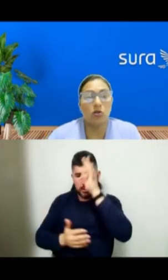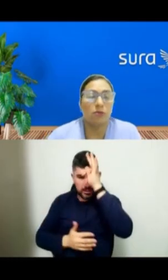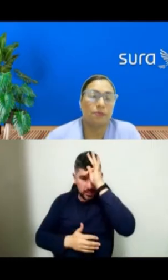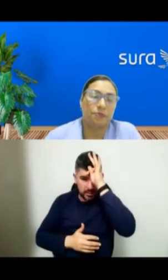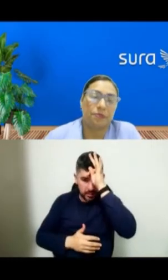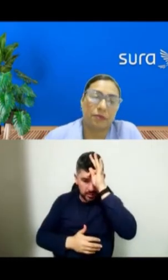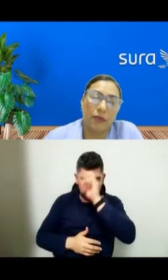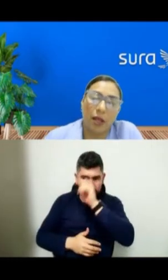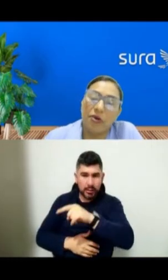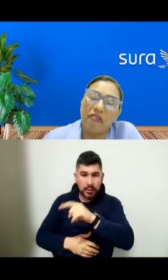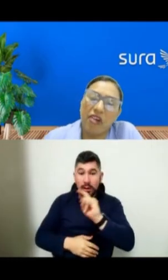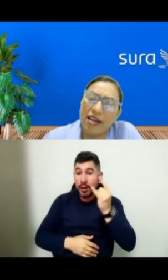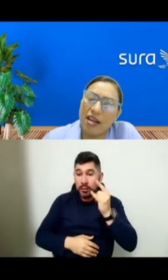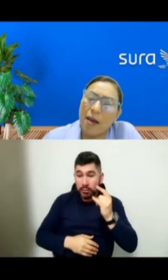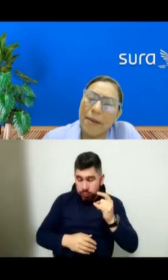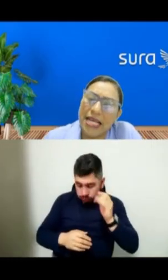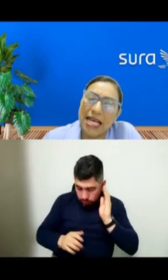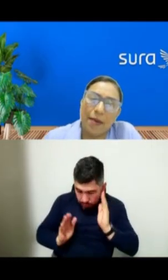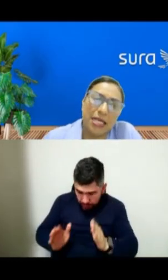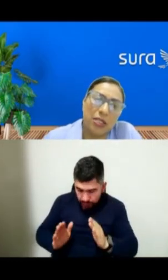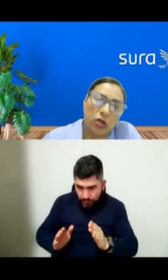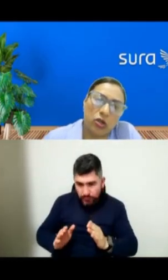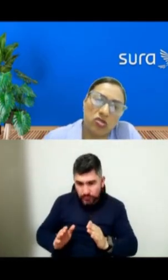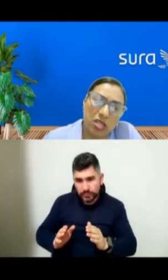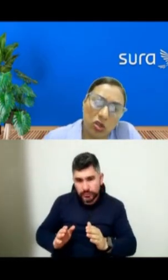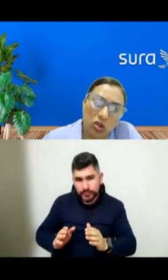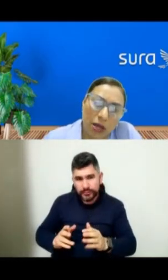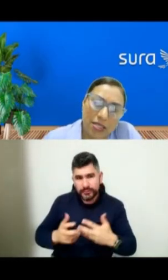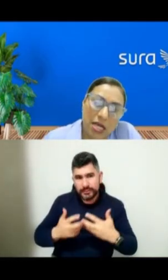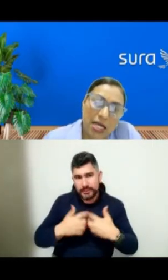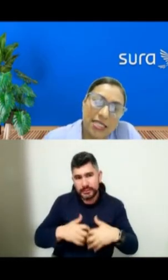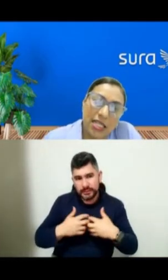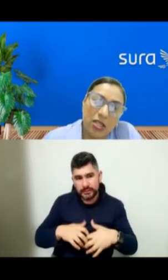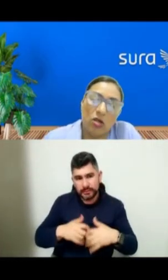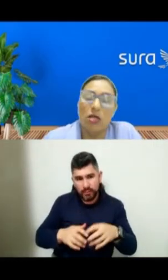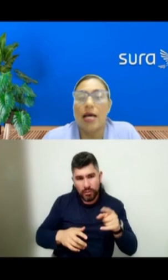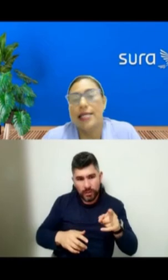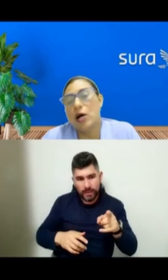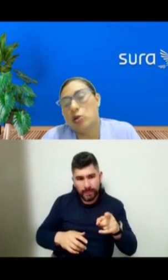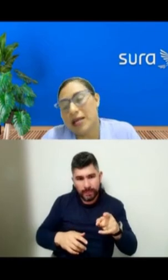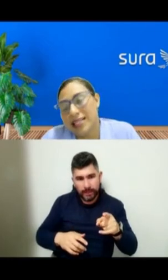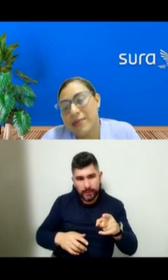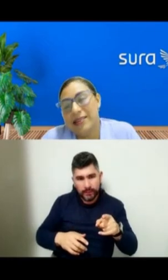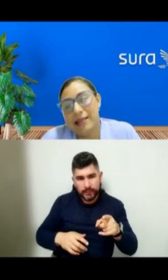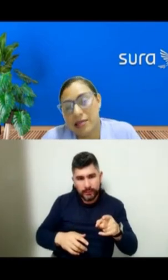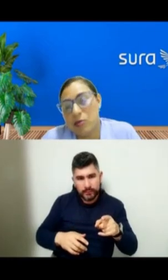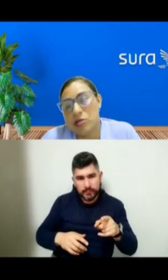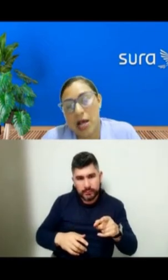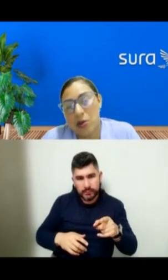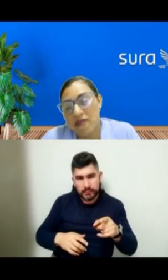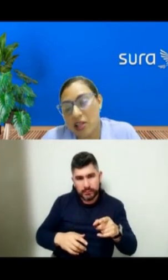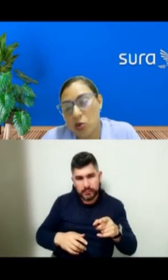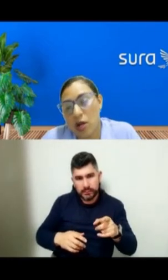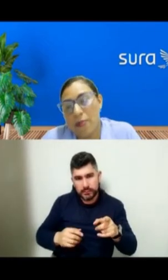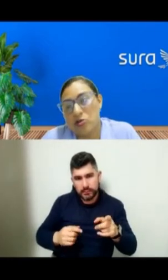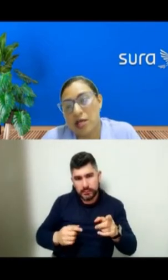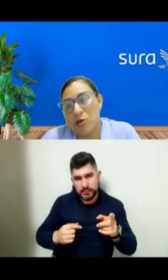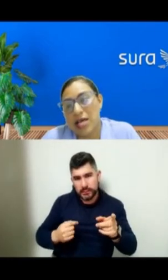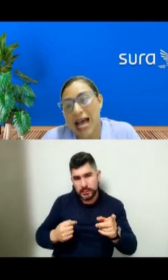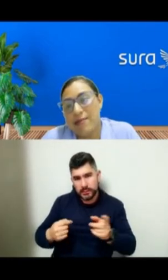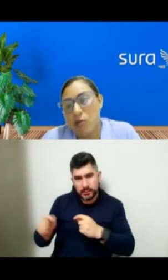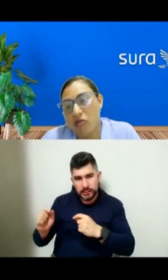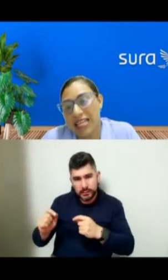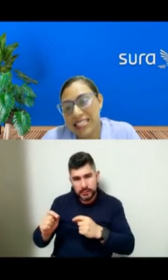primeros auxilios, porque fue alguien en la empresa que presentó estos síntomas y signos, ya automáticamente decimos, hay una